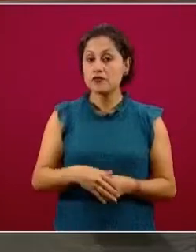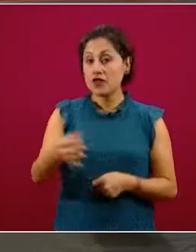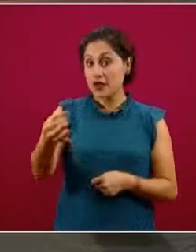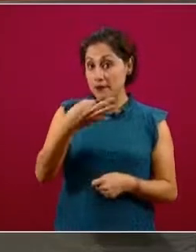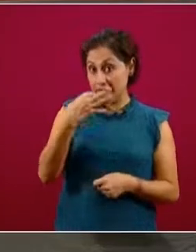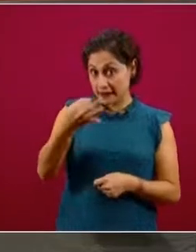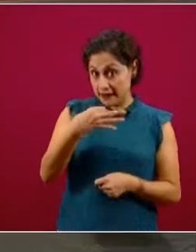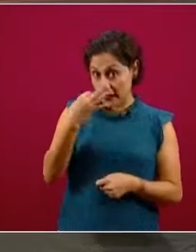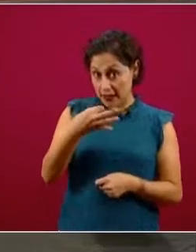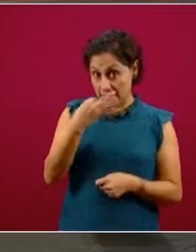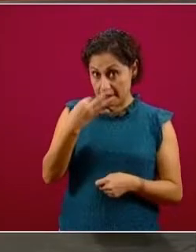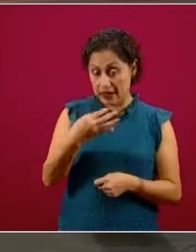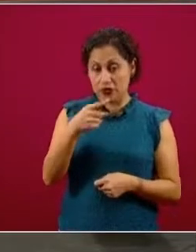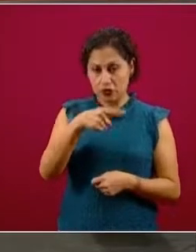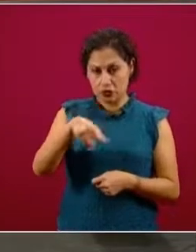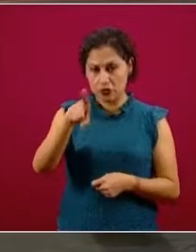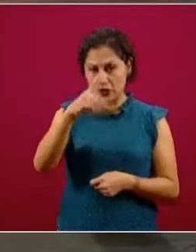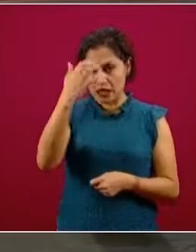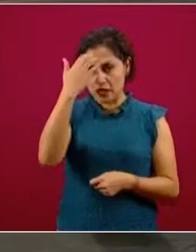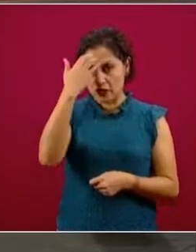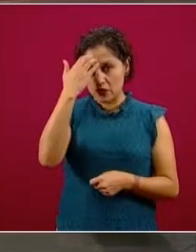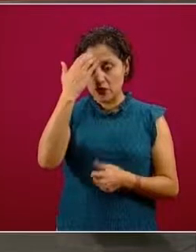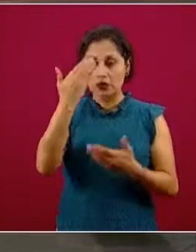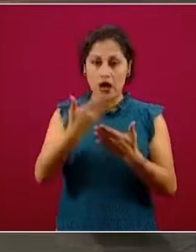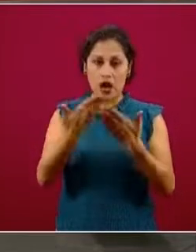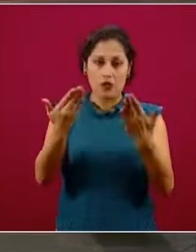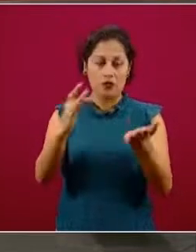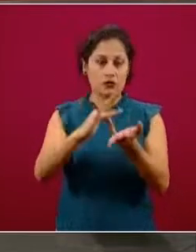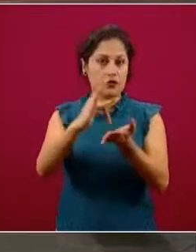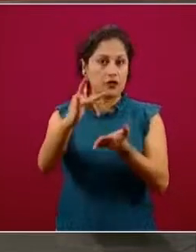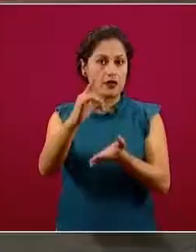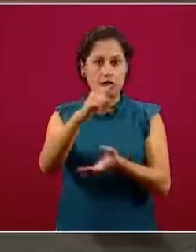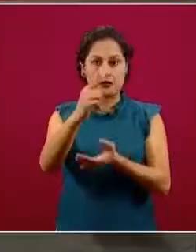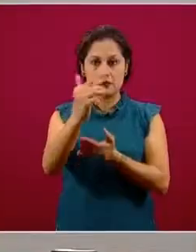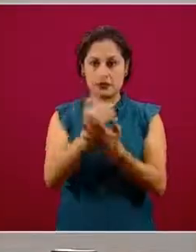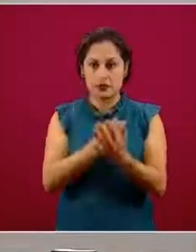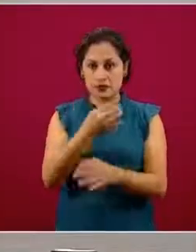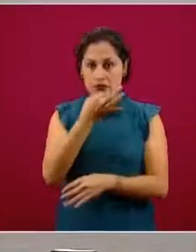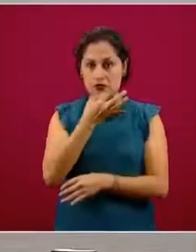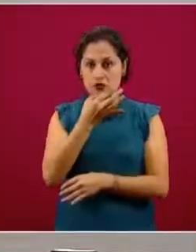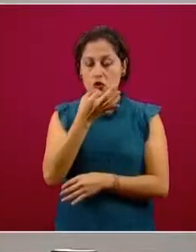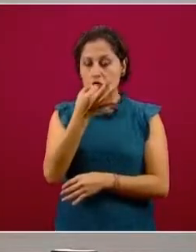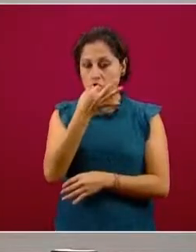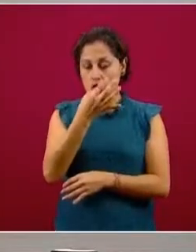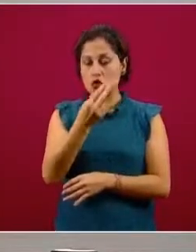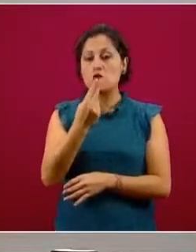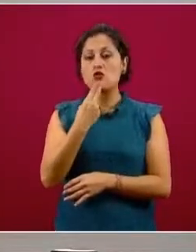común, afortunadamente ya de menor uso, es los derivados de la cortisona,